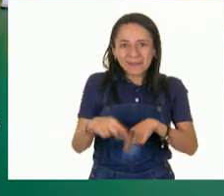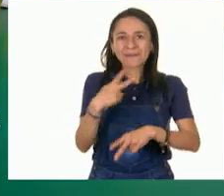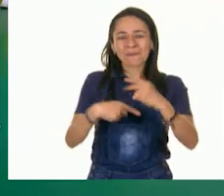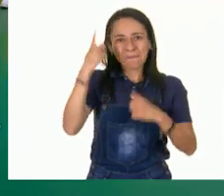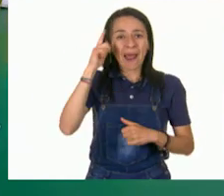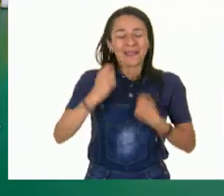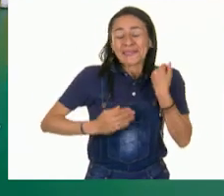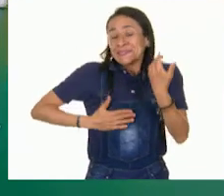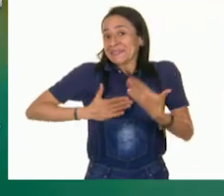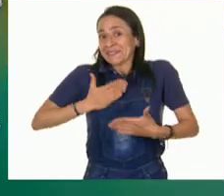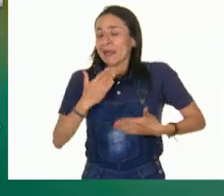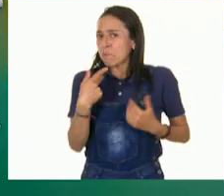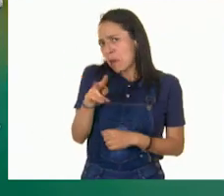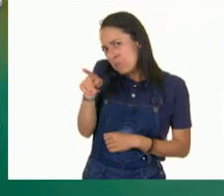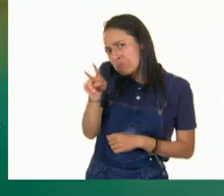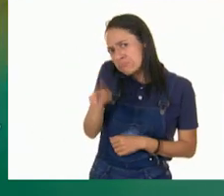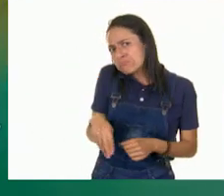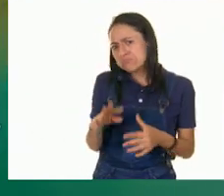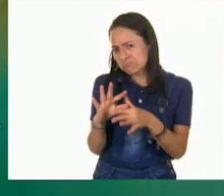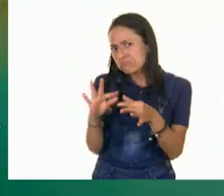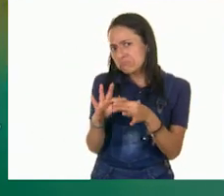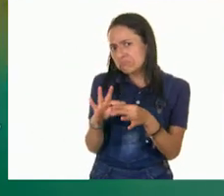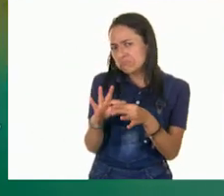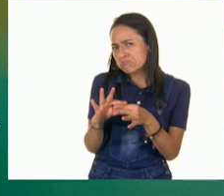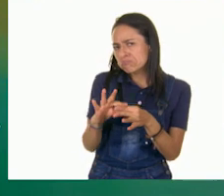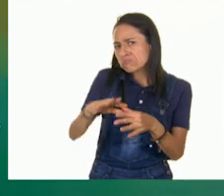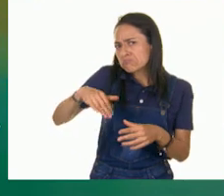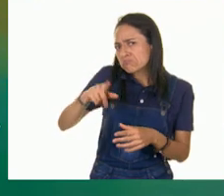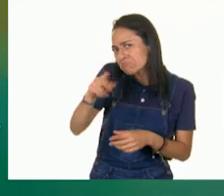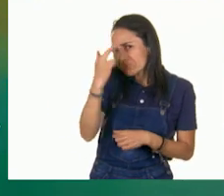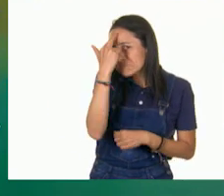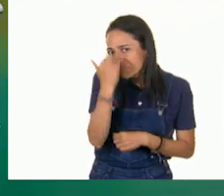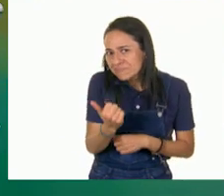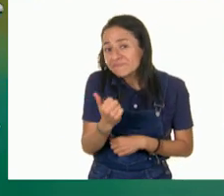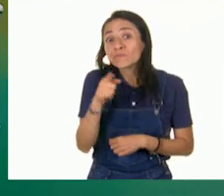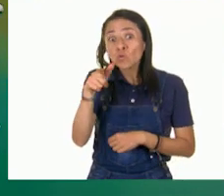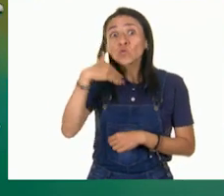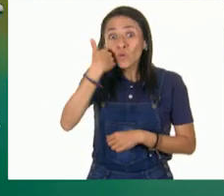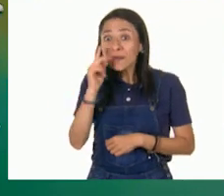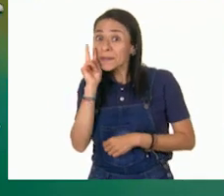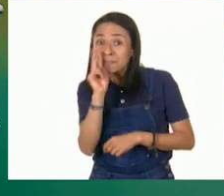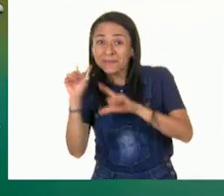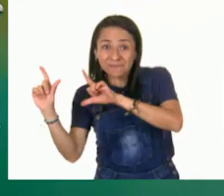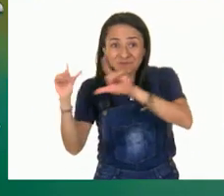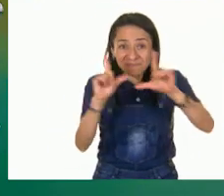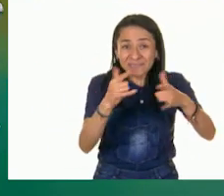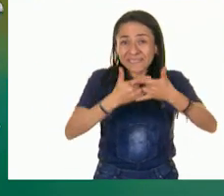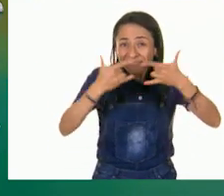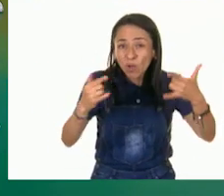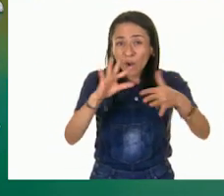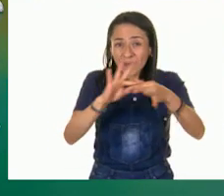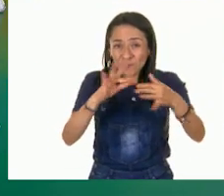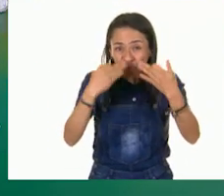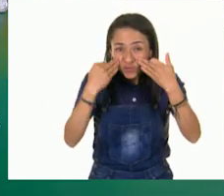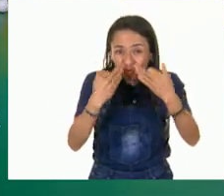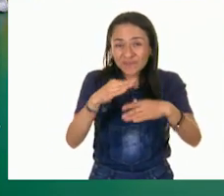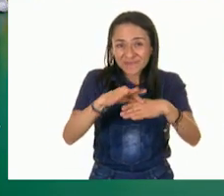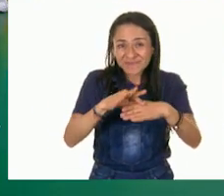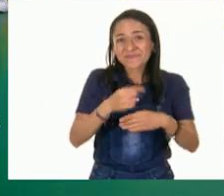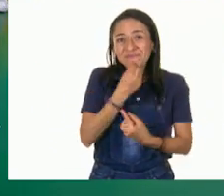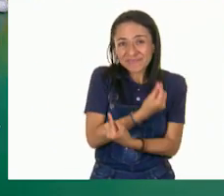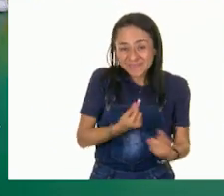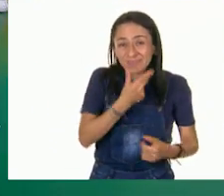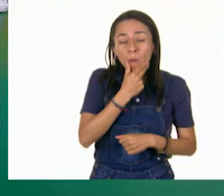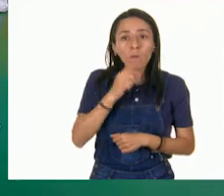razón con la reflexión que acabas de hacer. ¿Te gustaría escuchar unos testimonios de niñas y niños que aprendieron que la alegría también debe